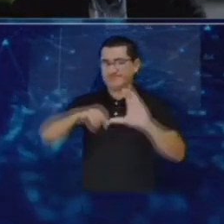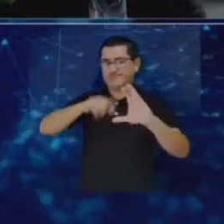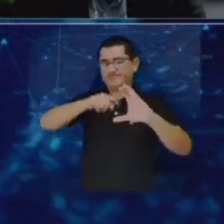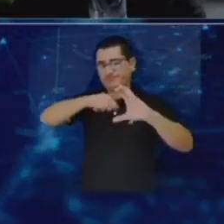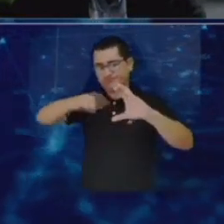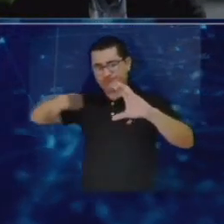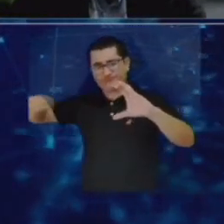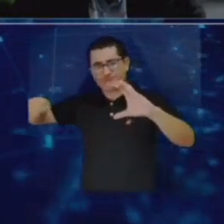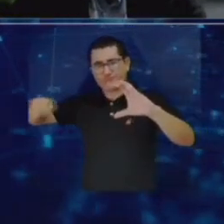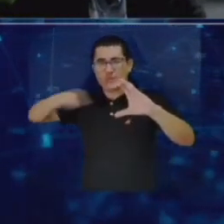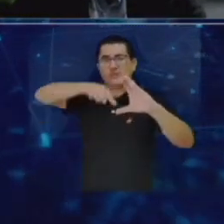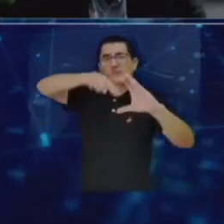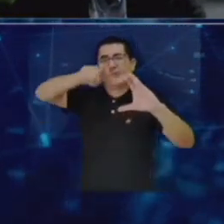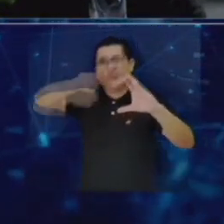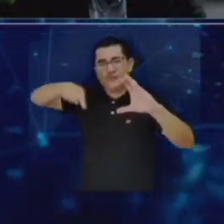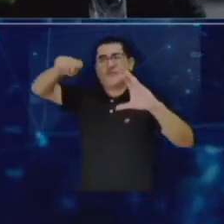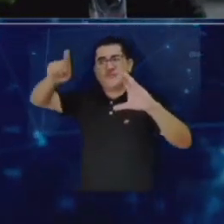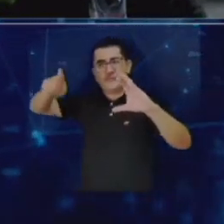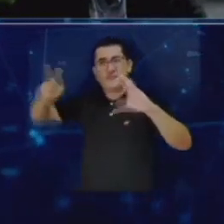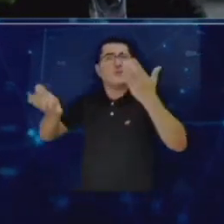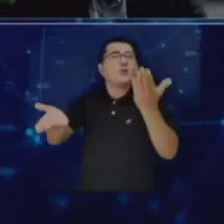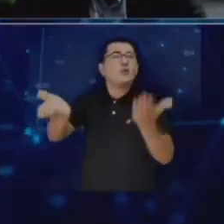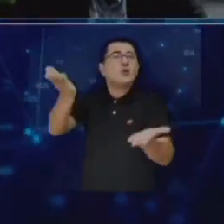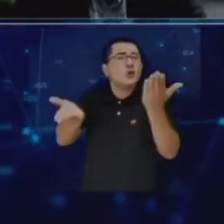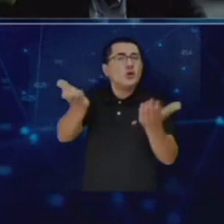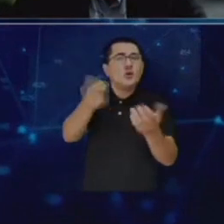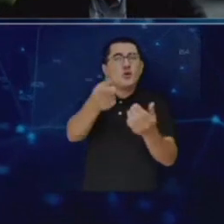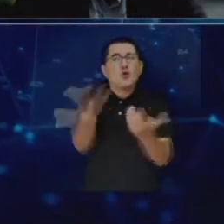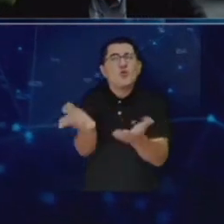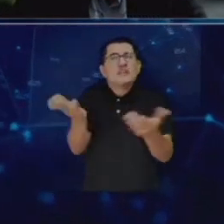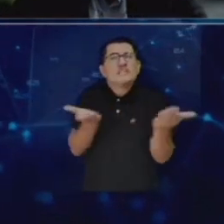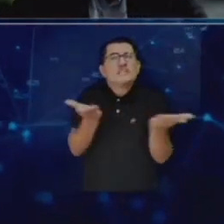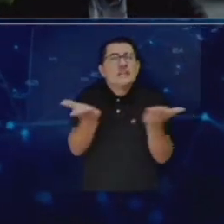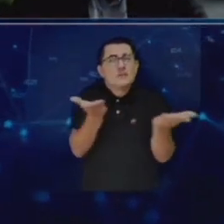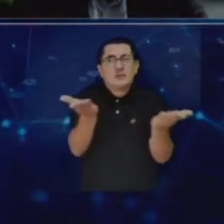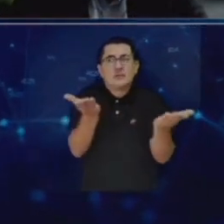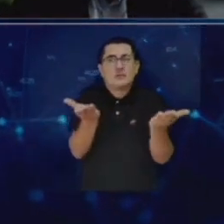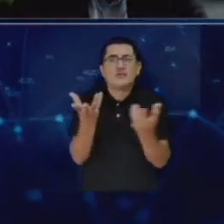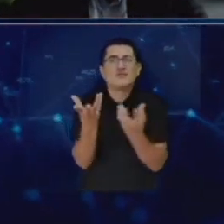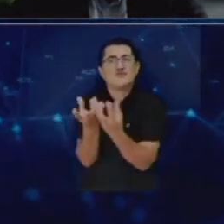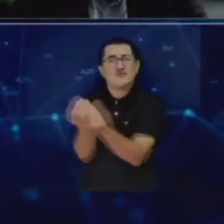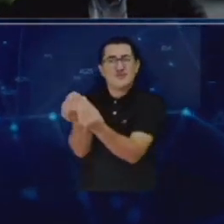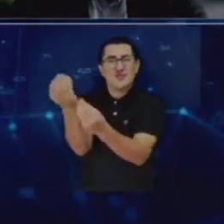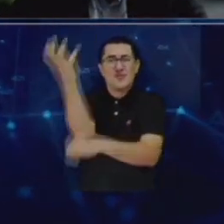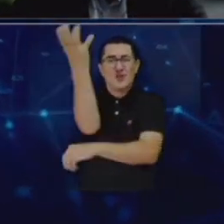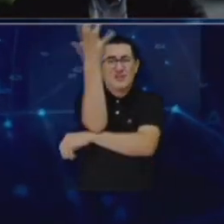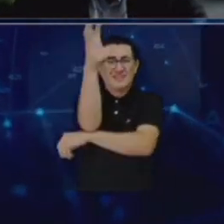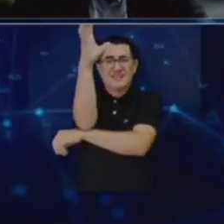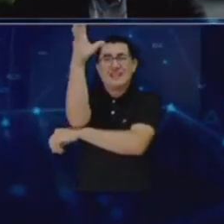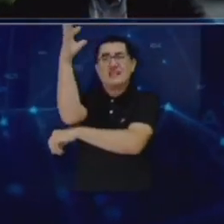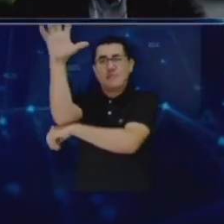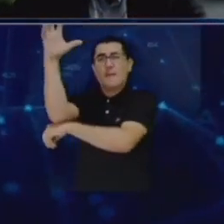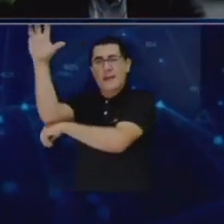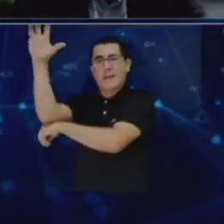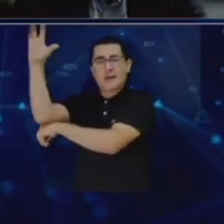frecuencia con lo que se refiere al uso en el servicio fijo por satélite. Las siguientes son tan amables.